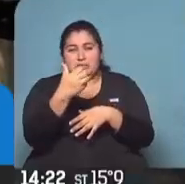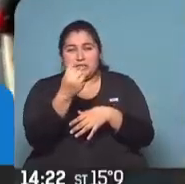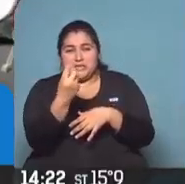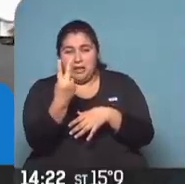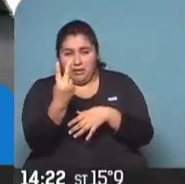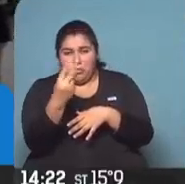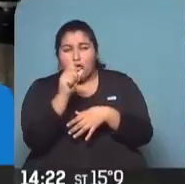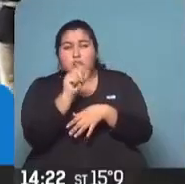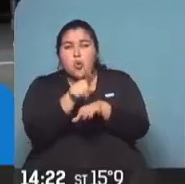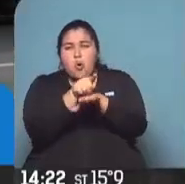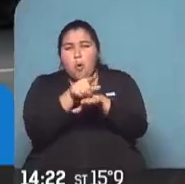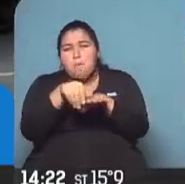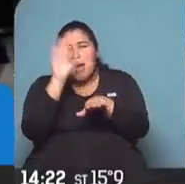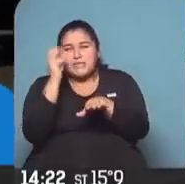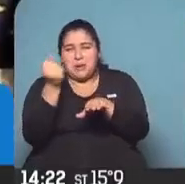mal